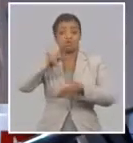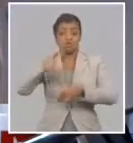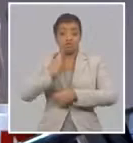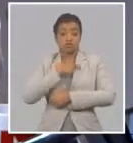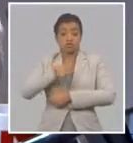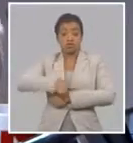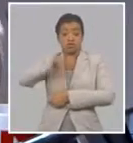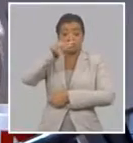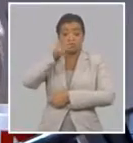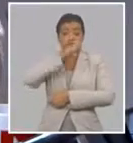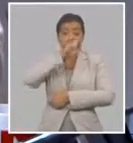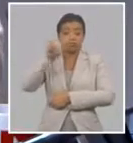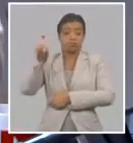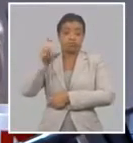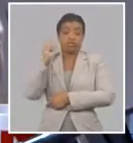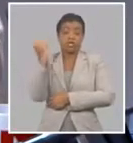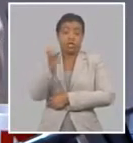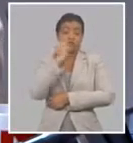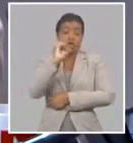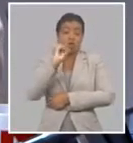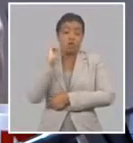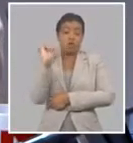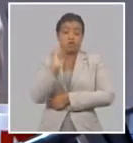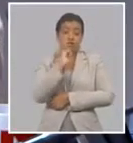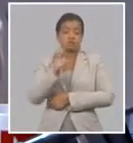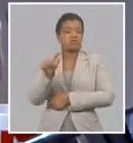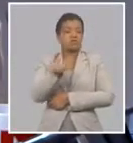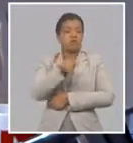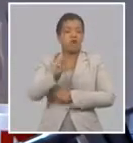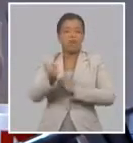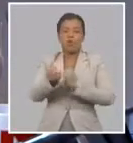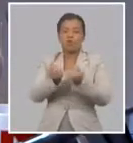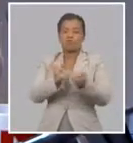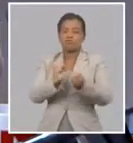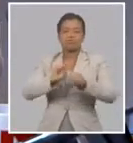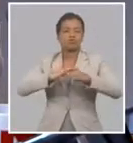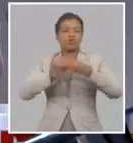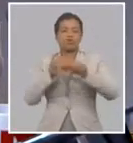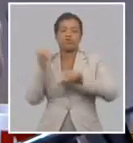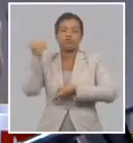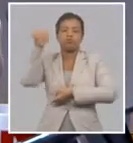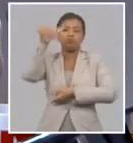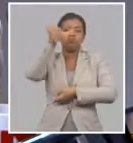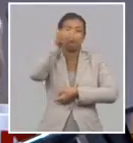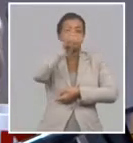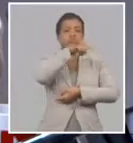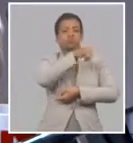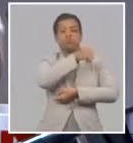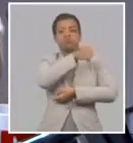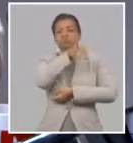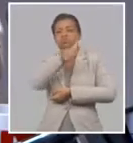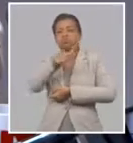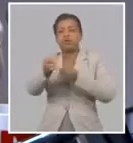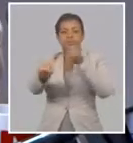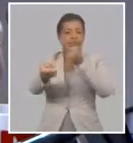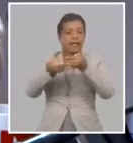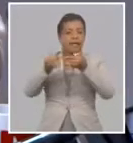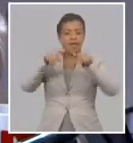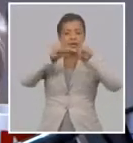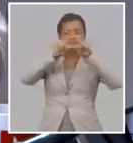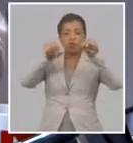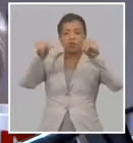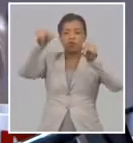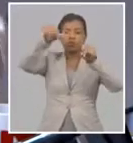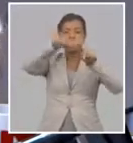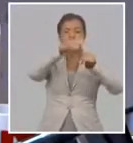sean nacionales o internacionales así como el control de todos los sobrevuelos de todas las aeronaves que circula por encima de nuestro espacio aéreo también